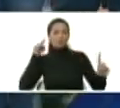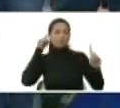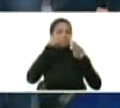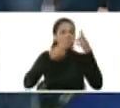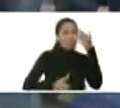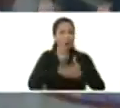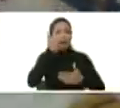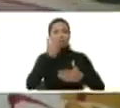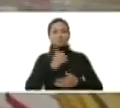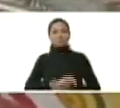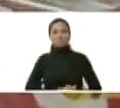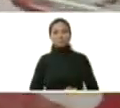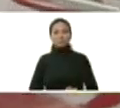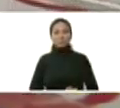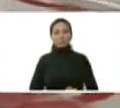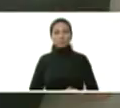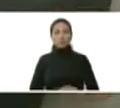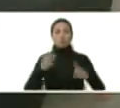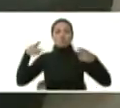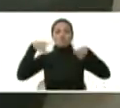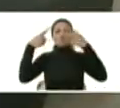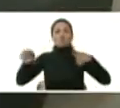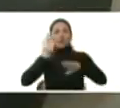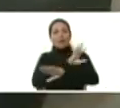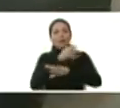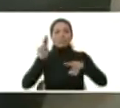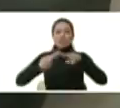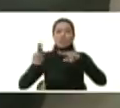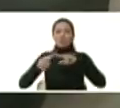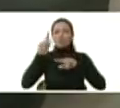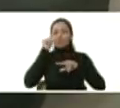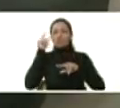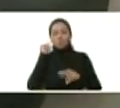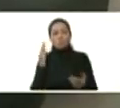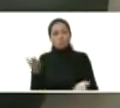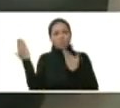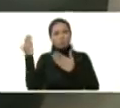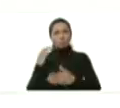metas. Música, que canten los niños y las niñas.